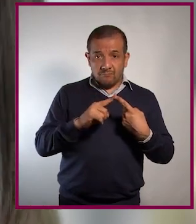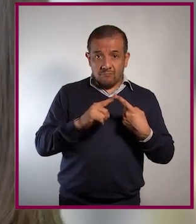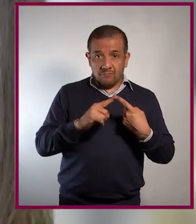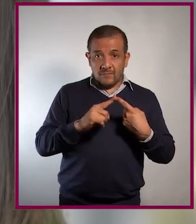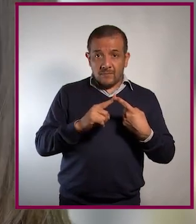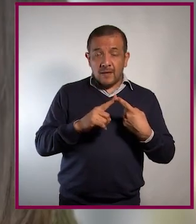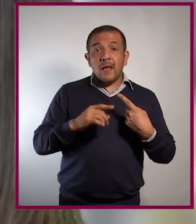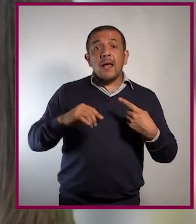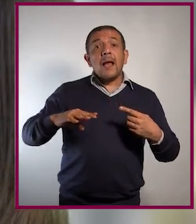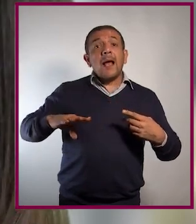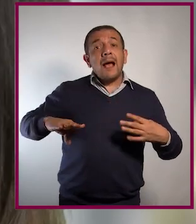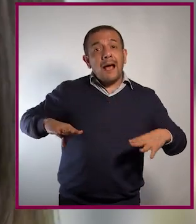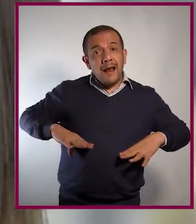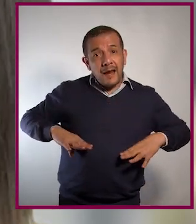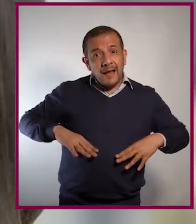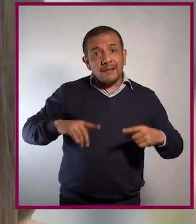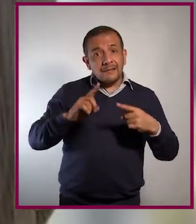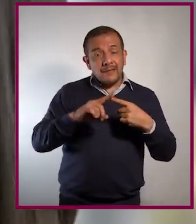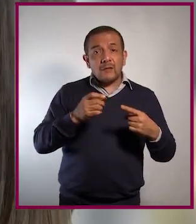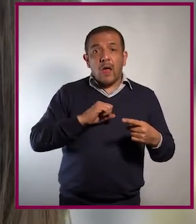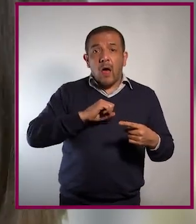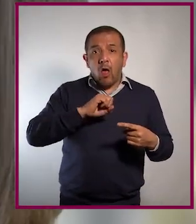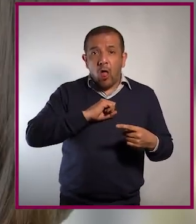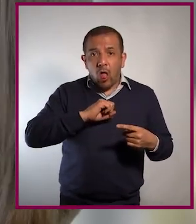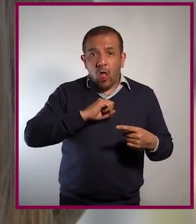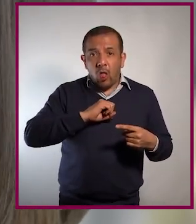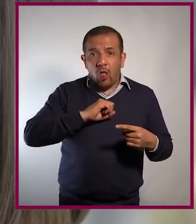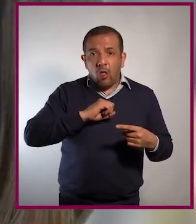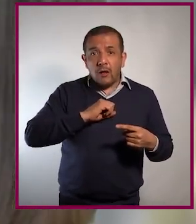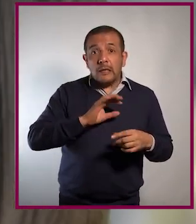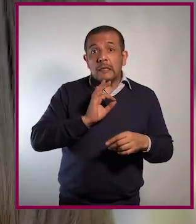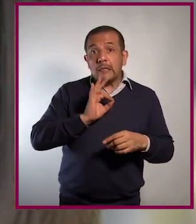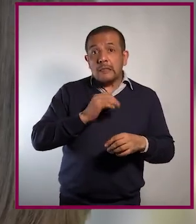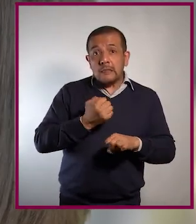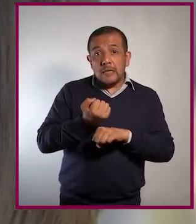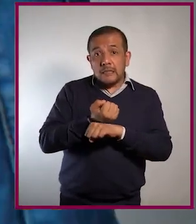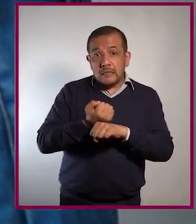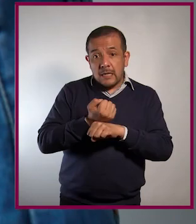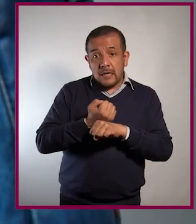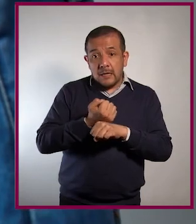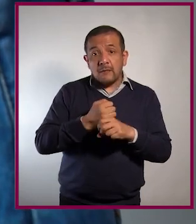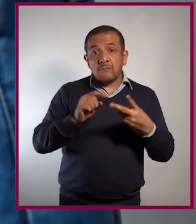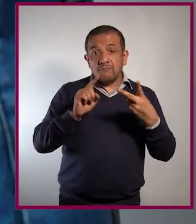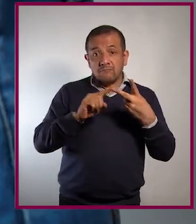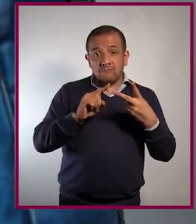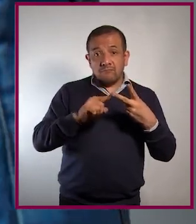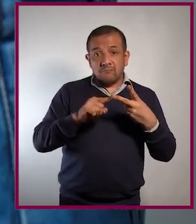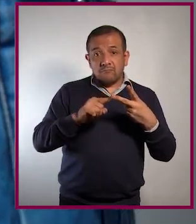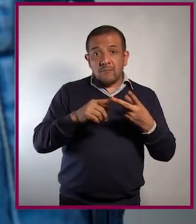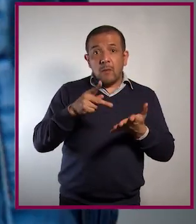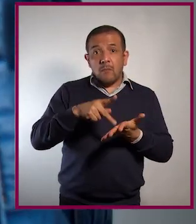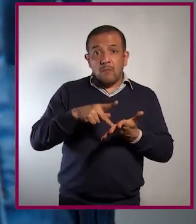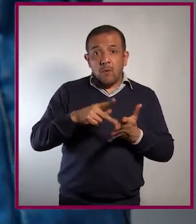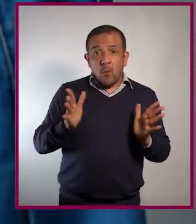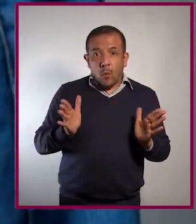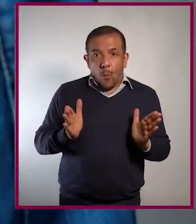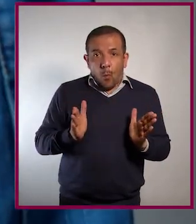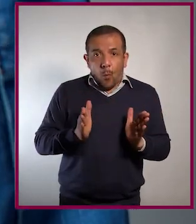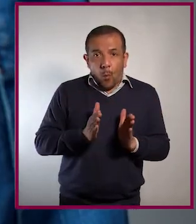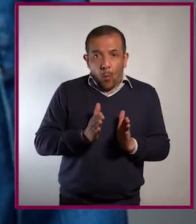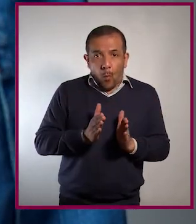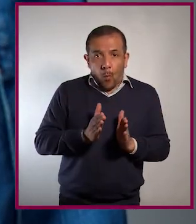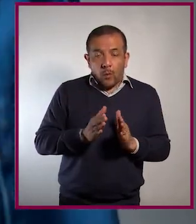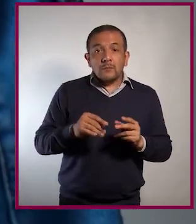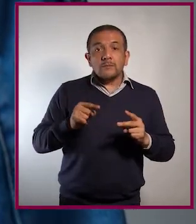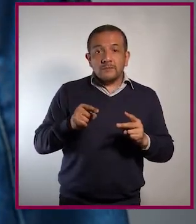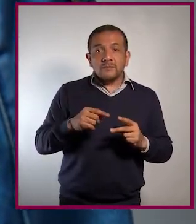La tuberculosis se caracteriza por una tos que no se quita y que puede acompañarse de sangre. Los pacientes pierden peso muy